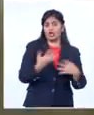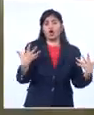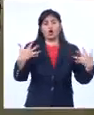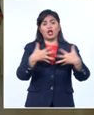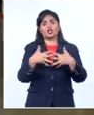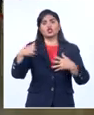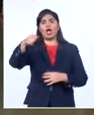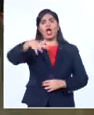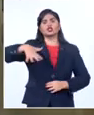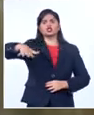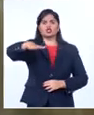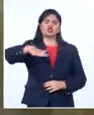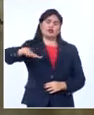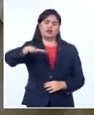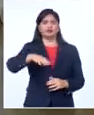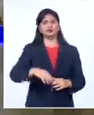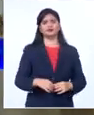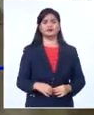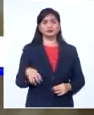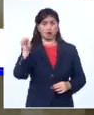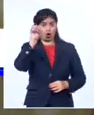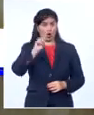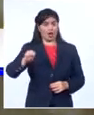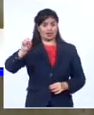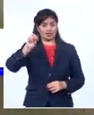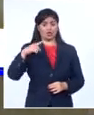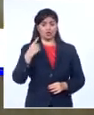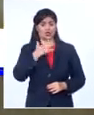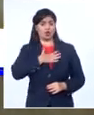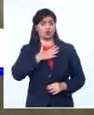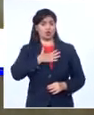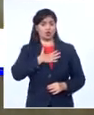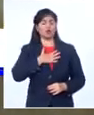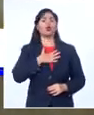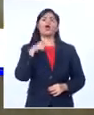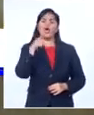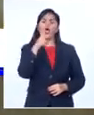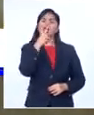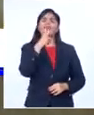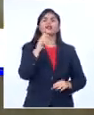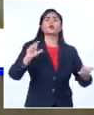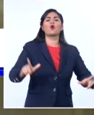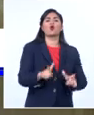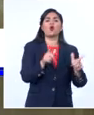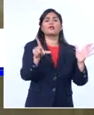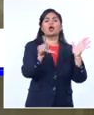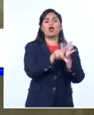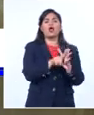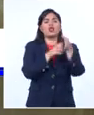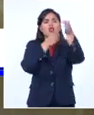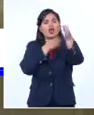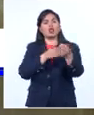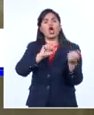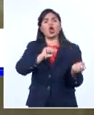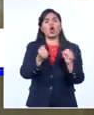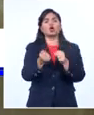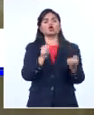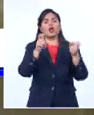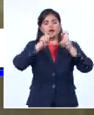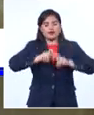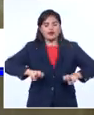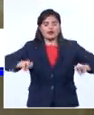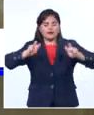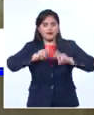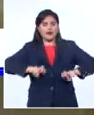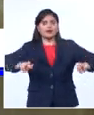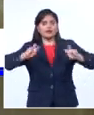sociedad. La Fiscalía es un órgano del Estado. Y como órgano del Estado tiene la misión de controlar la investigación penal y